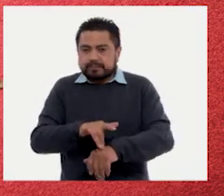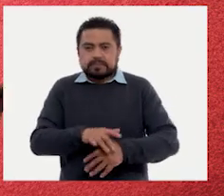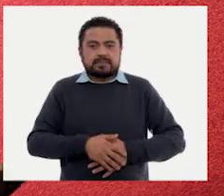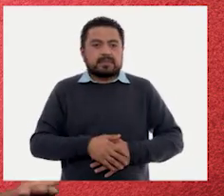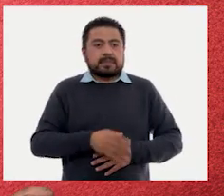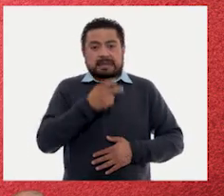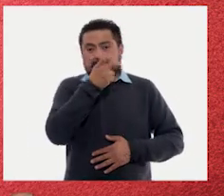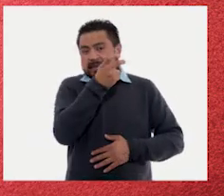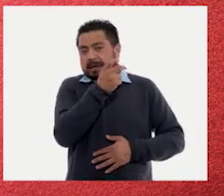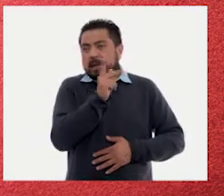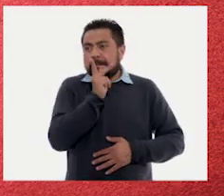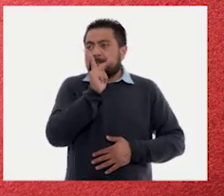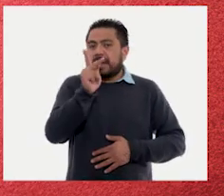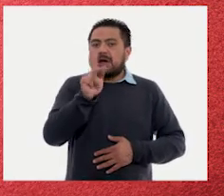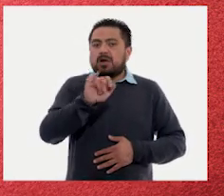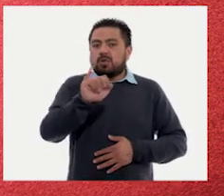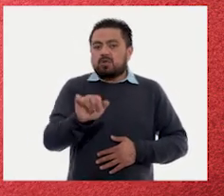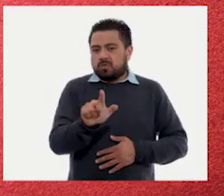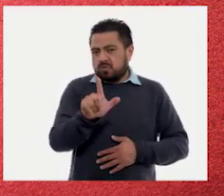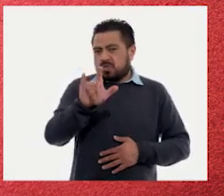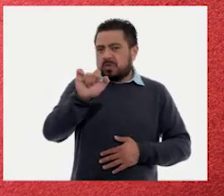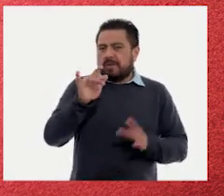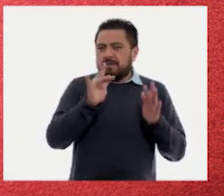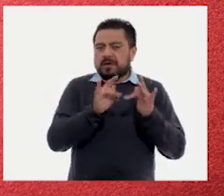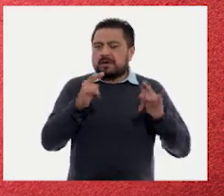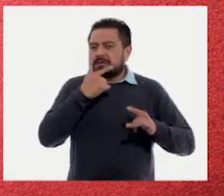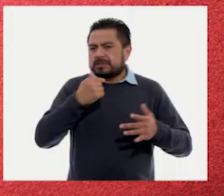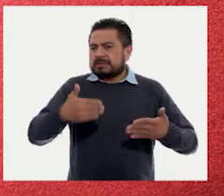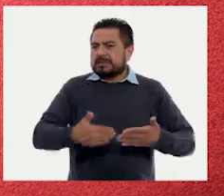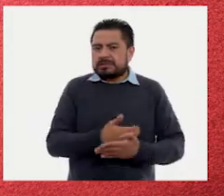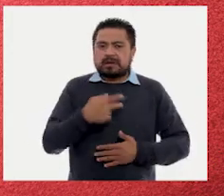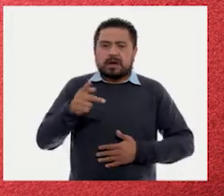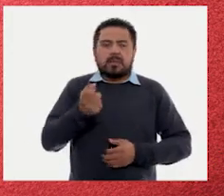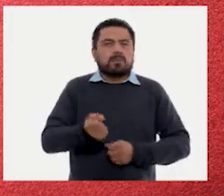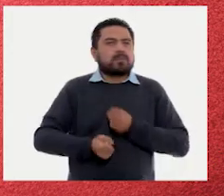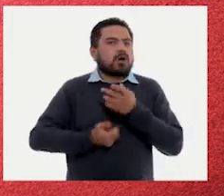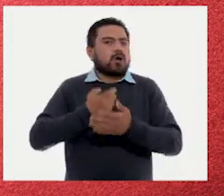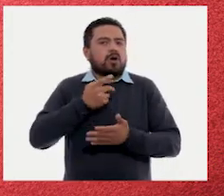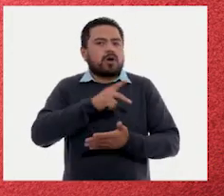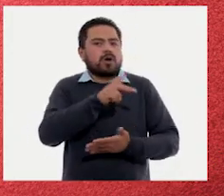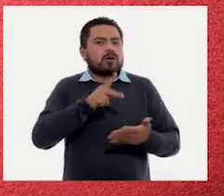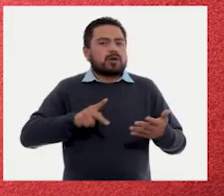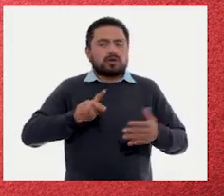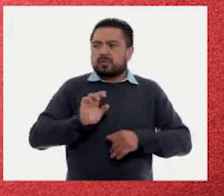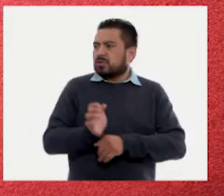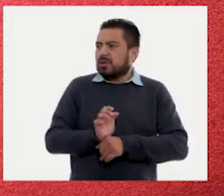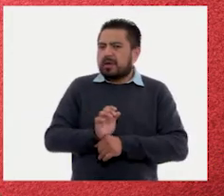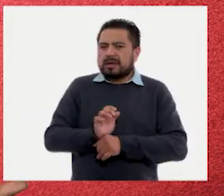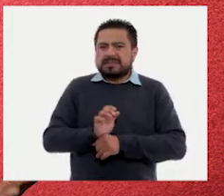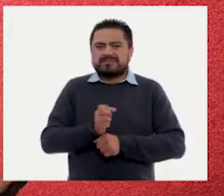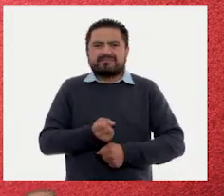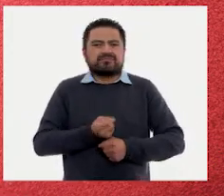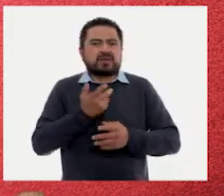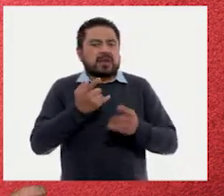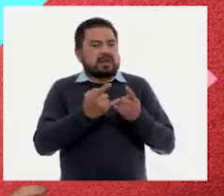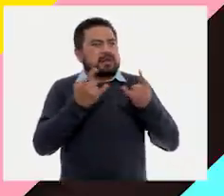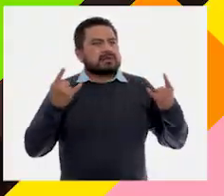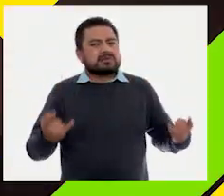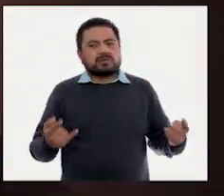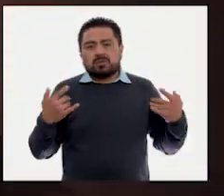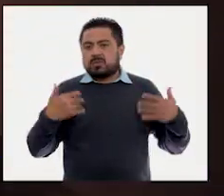Estas fueron las palabras de Julio Verne, uno de los grandes poetas, novelistas y dramaturgos de la